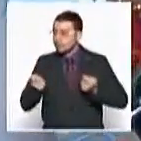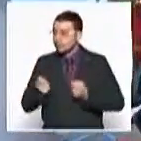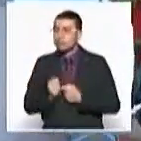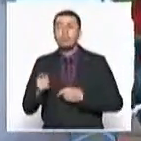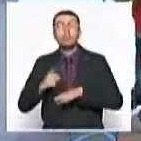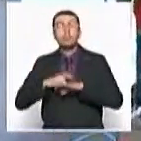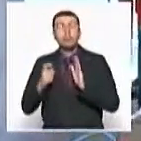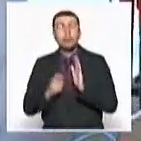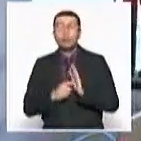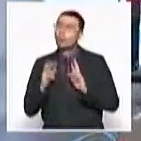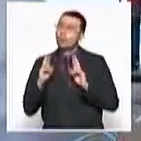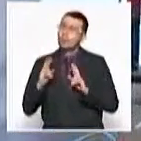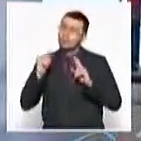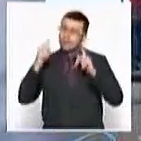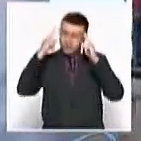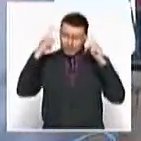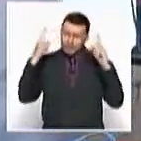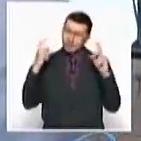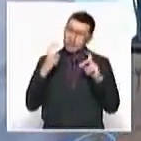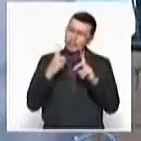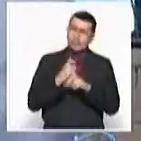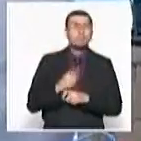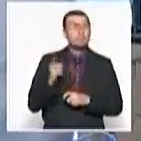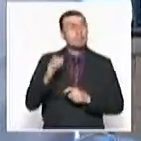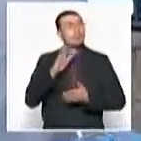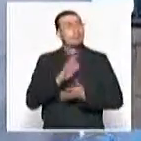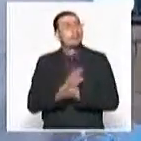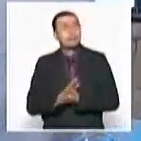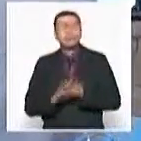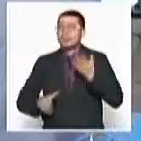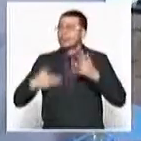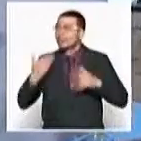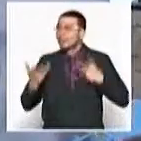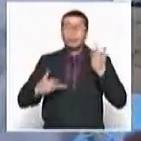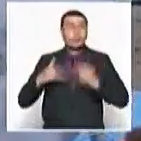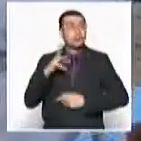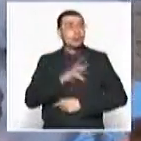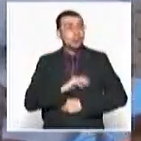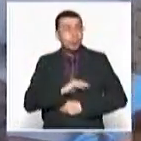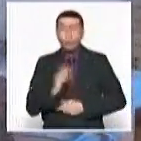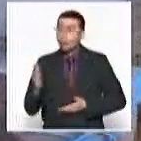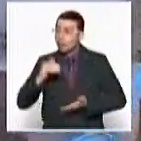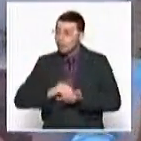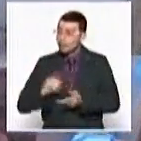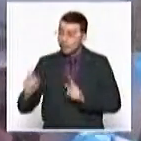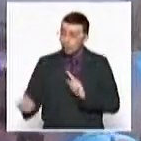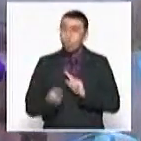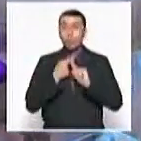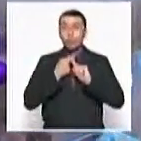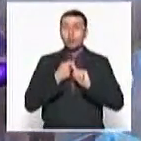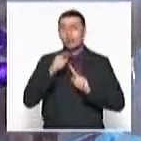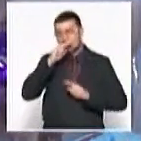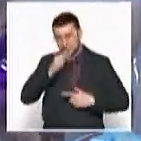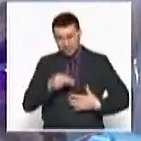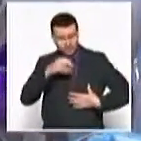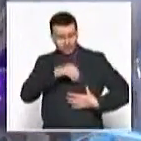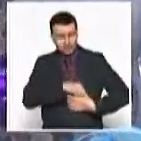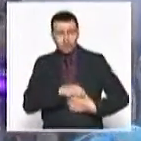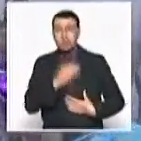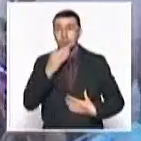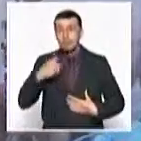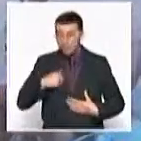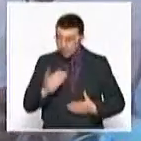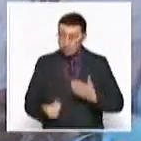momento de reflexión, de tranquilidad, de paz, de alegría, de volver a encontrar ese niño interior. Yo no me he quitado desde